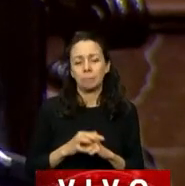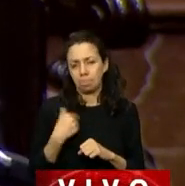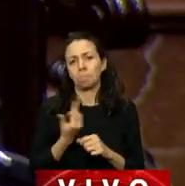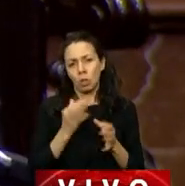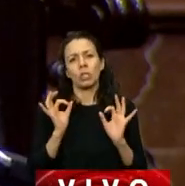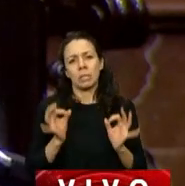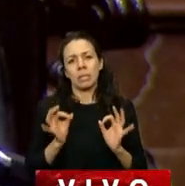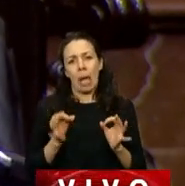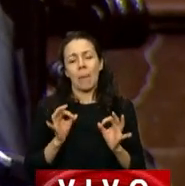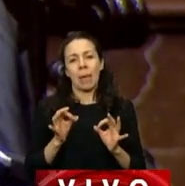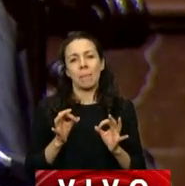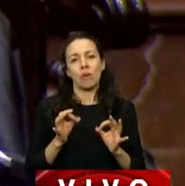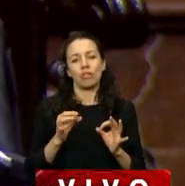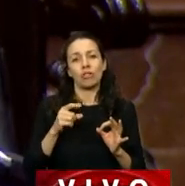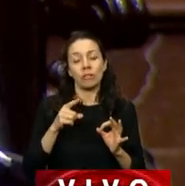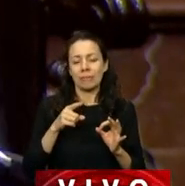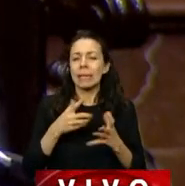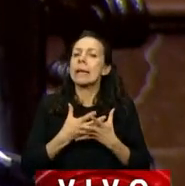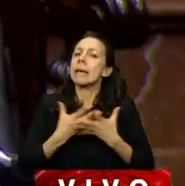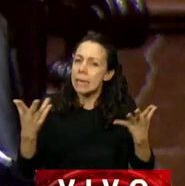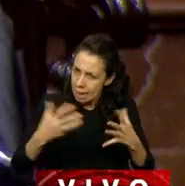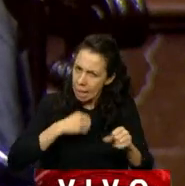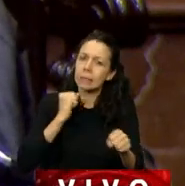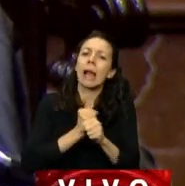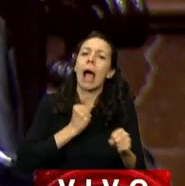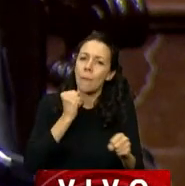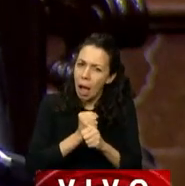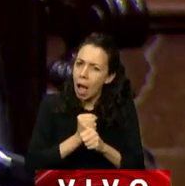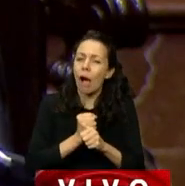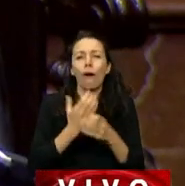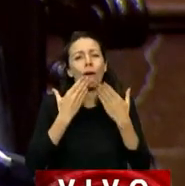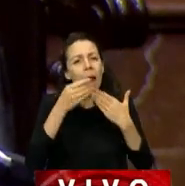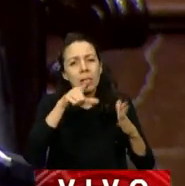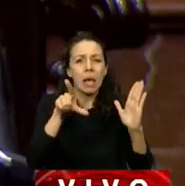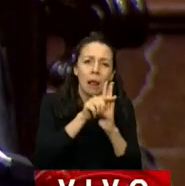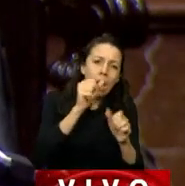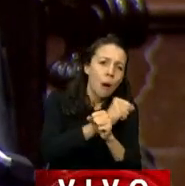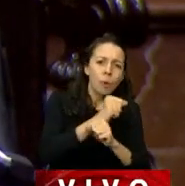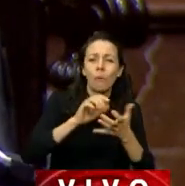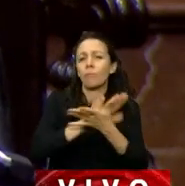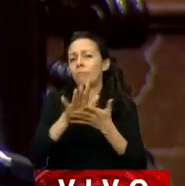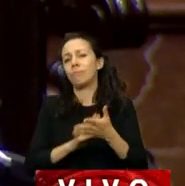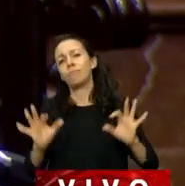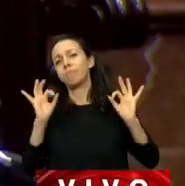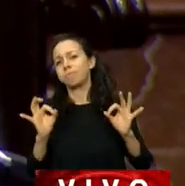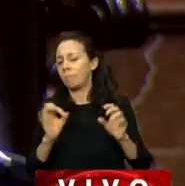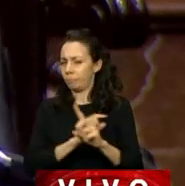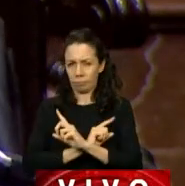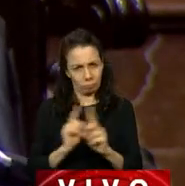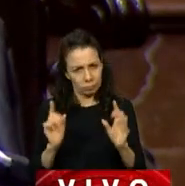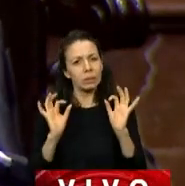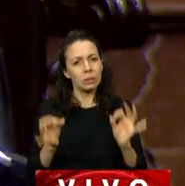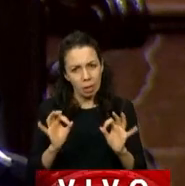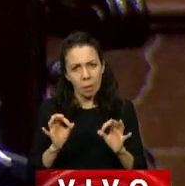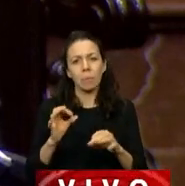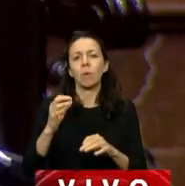Sabemos que el desafío es grande, que con esto no venimos a resolverlo todo. Tienen sus asignaciones el